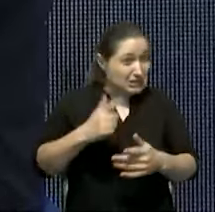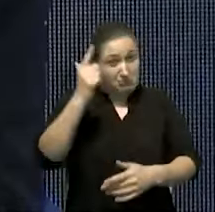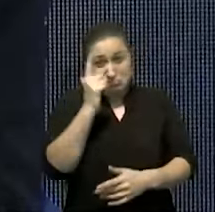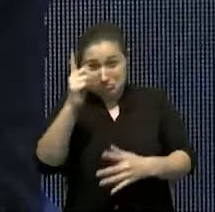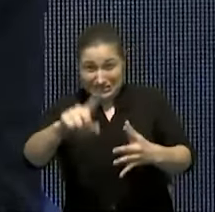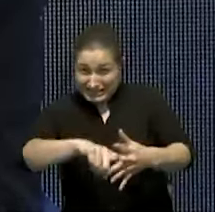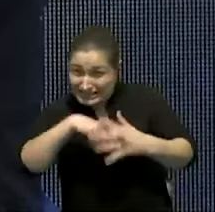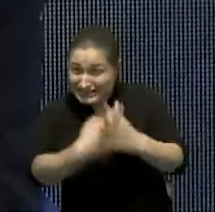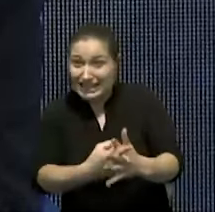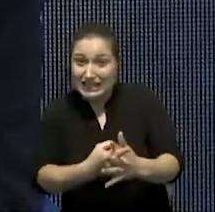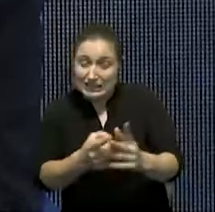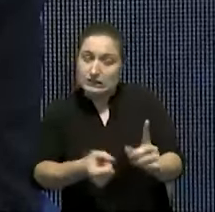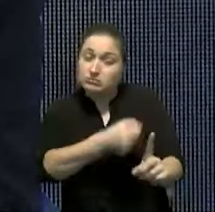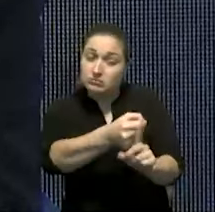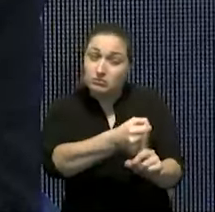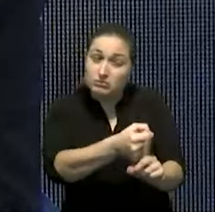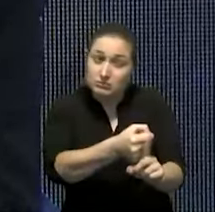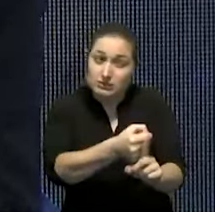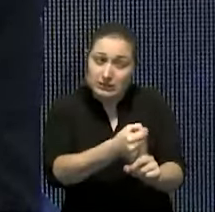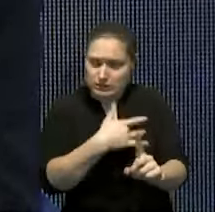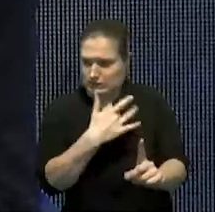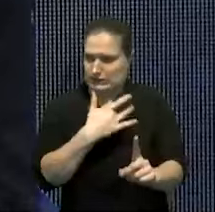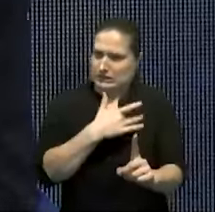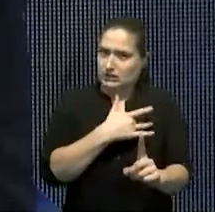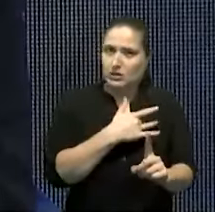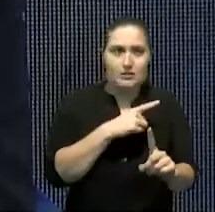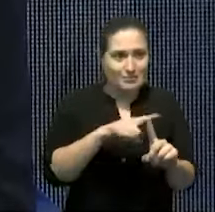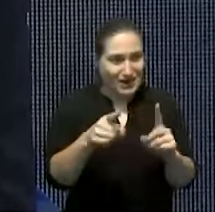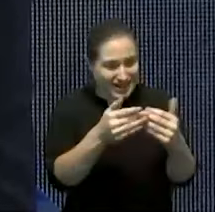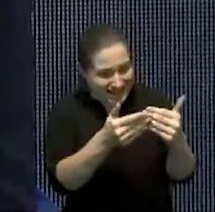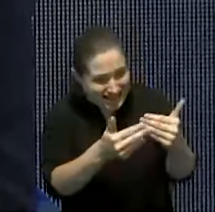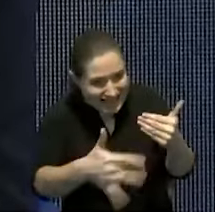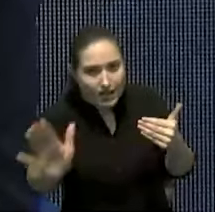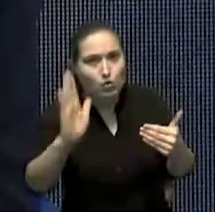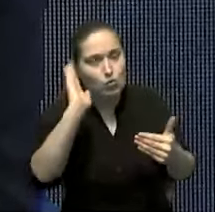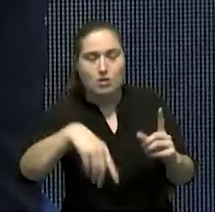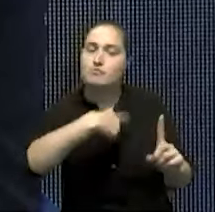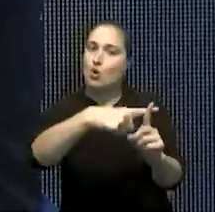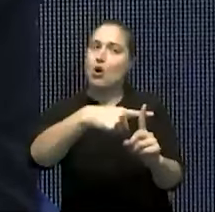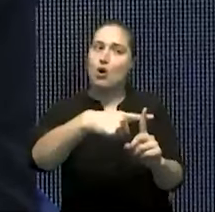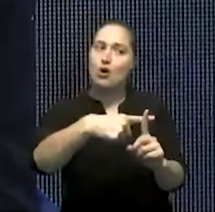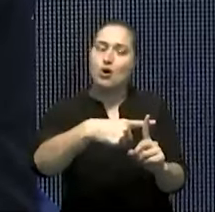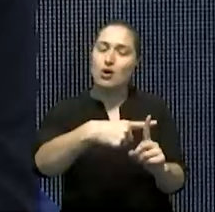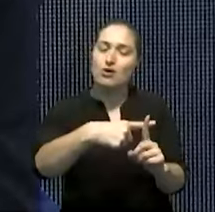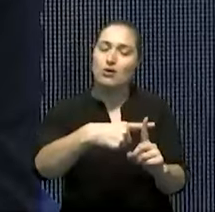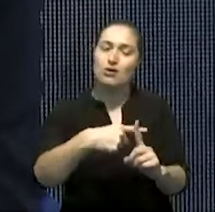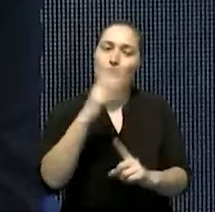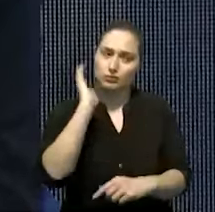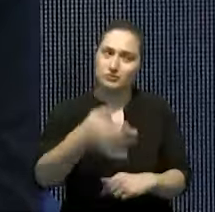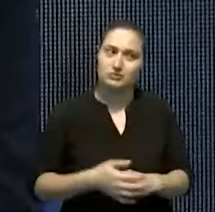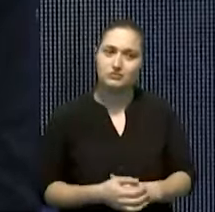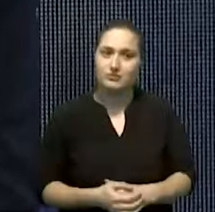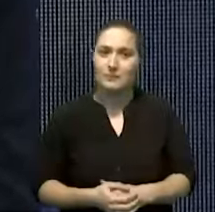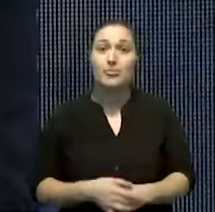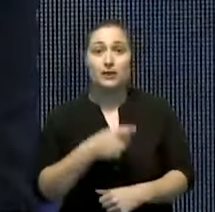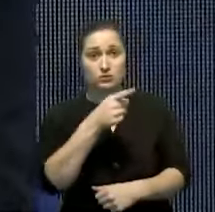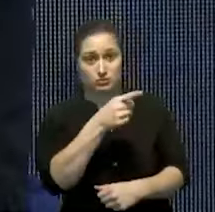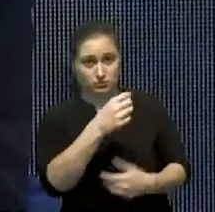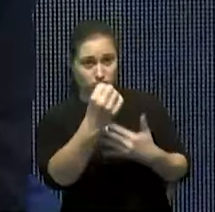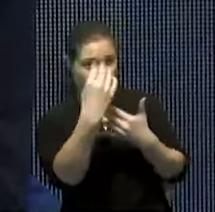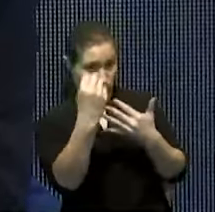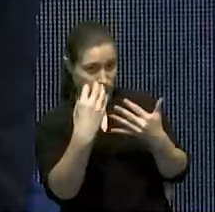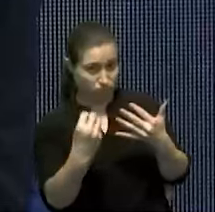mediano y en el largo plazo va a tener un impacto positivo esas obras que que menciona y